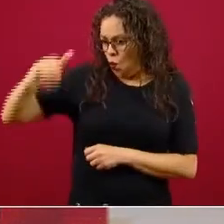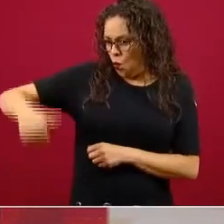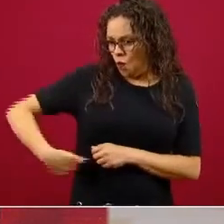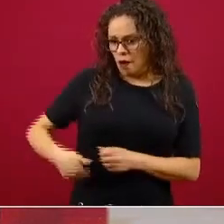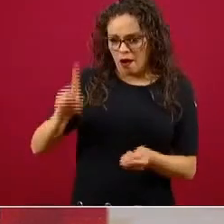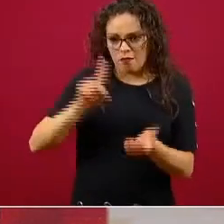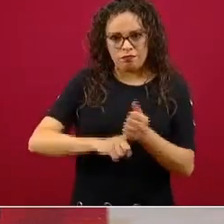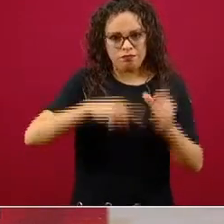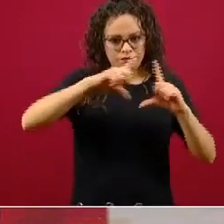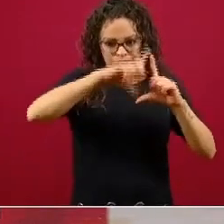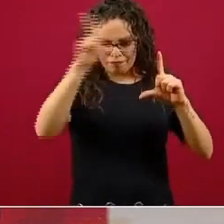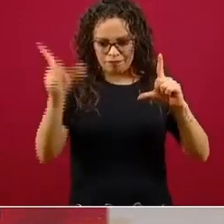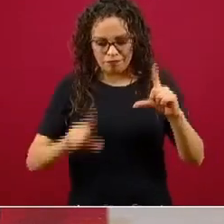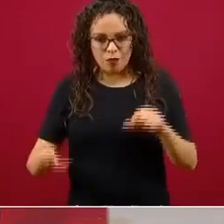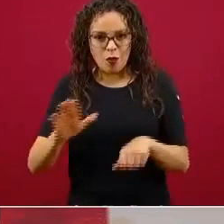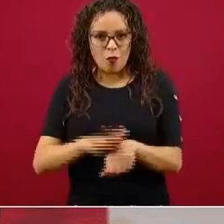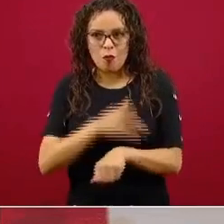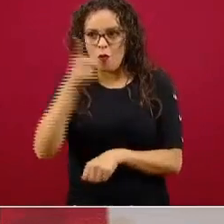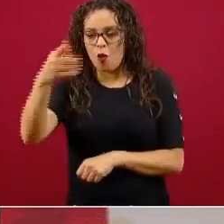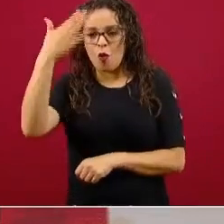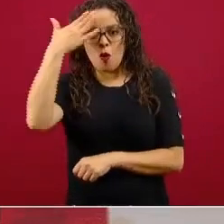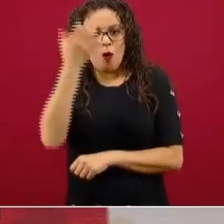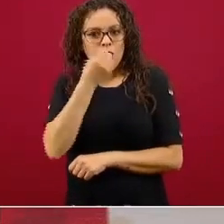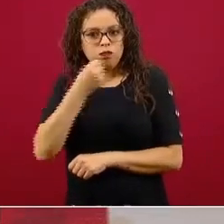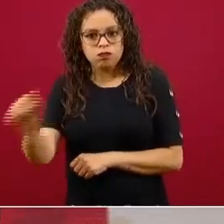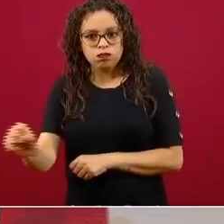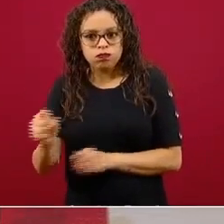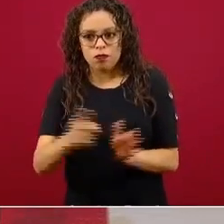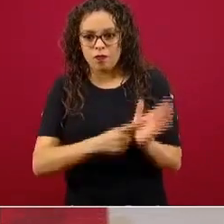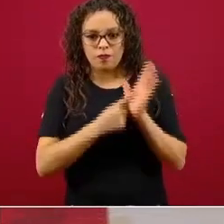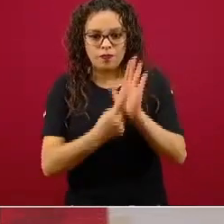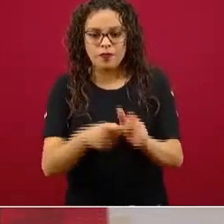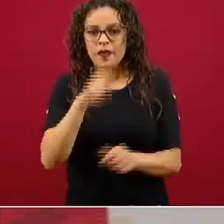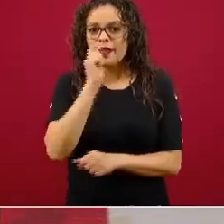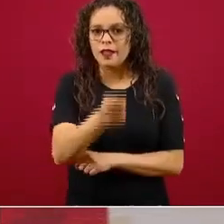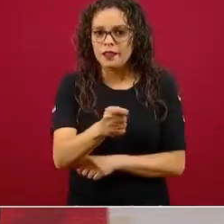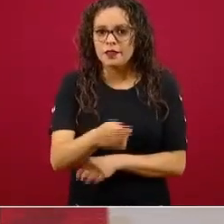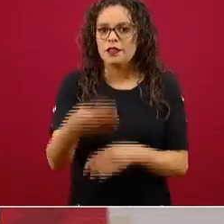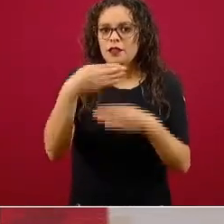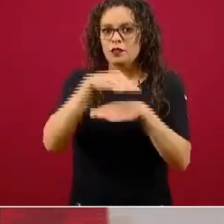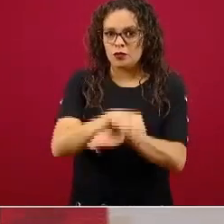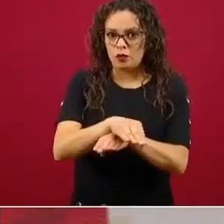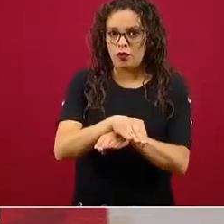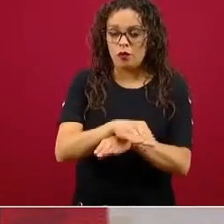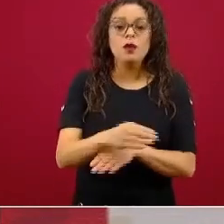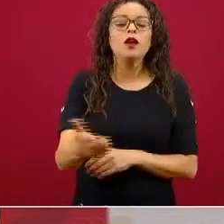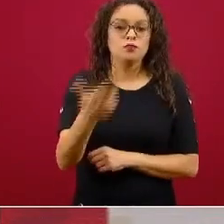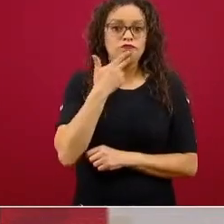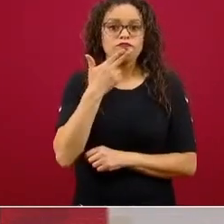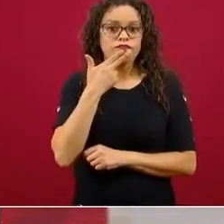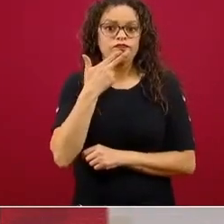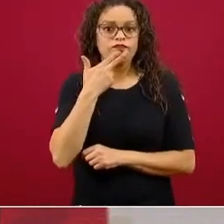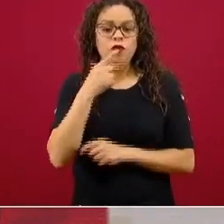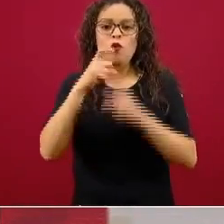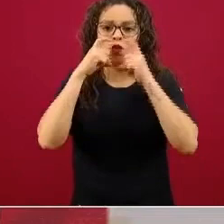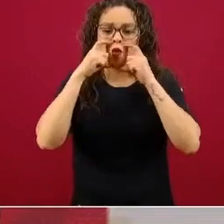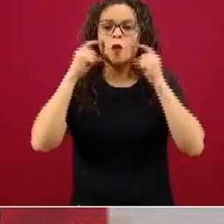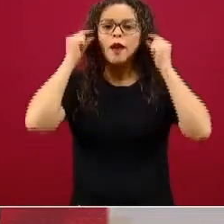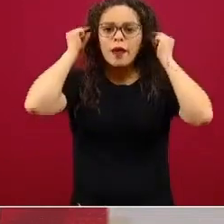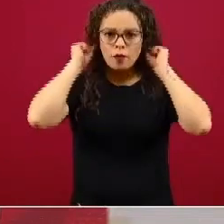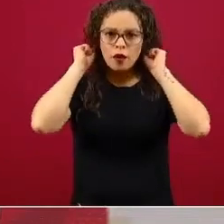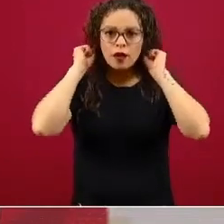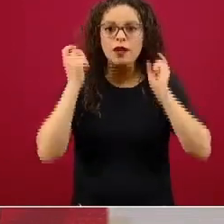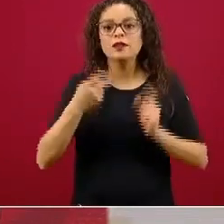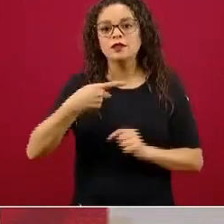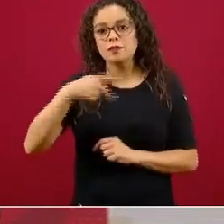su contribución a la evidencia sobre la potencial utilidad de cubrebocas y las grandes